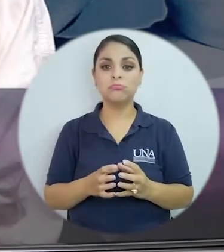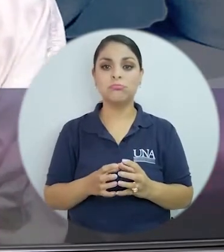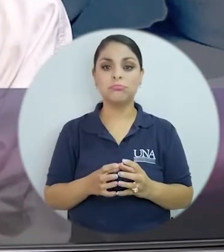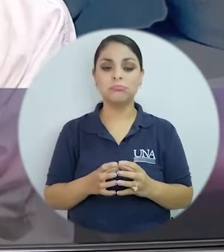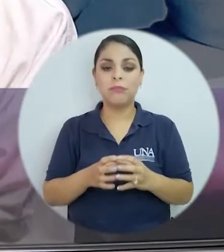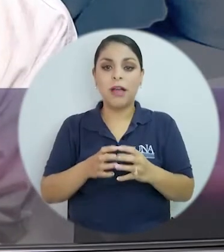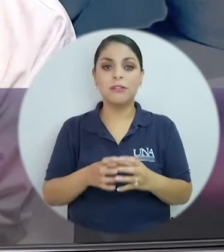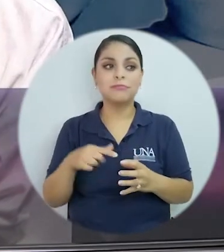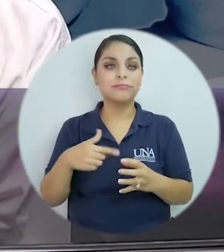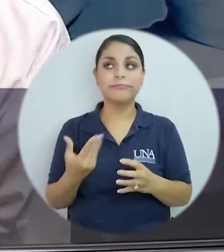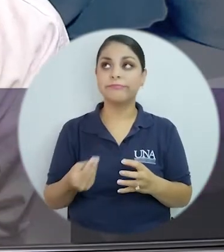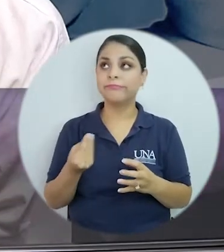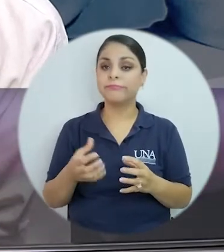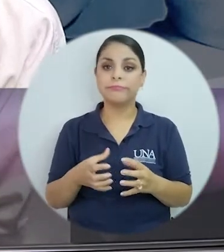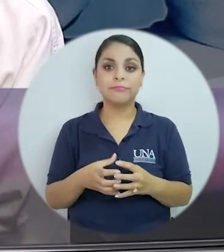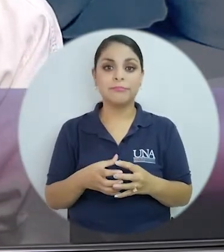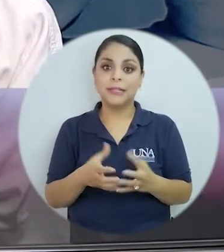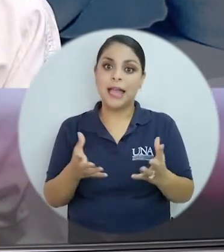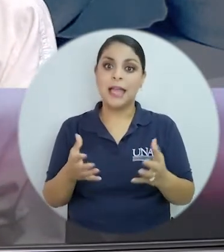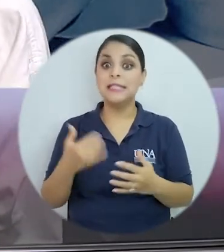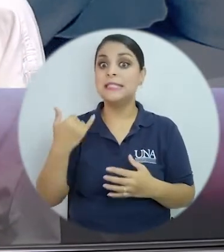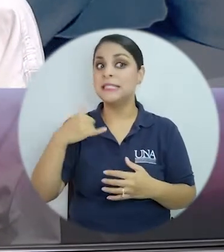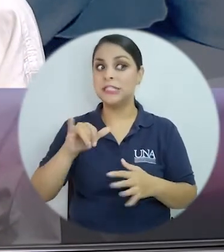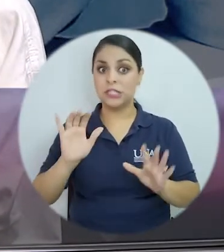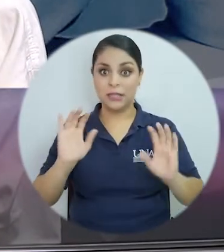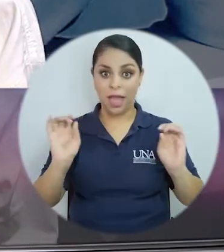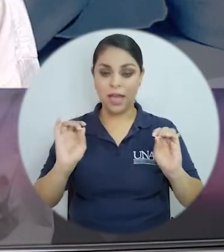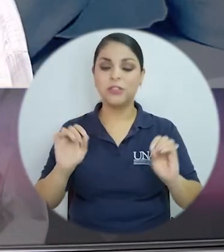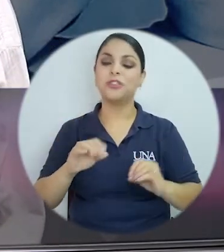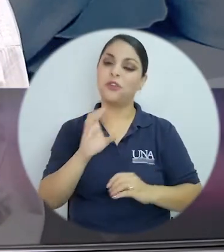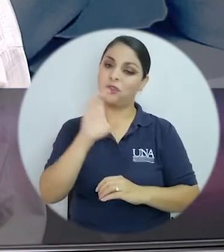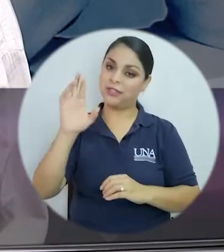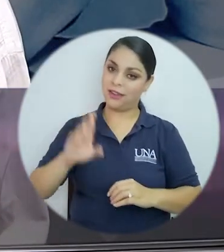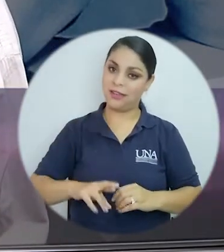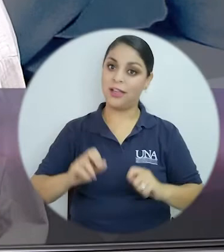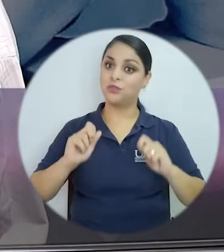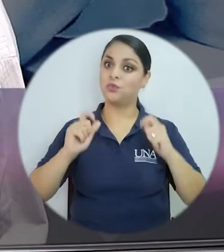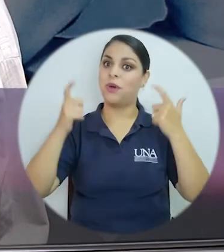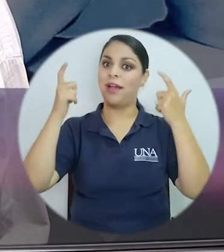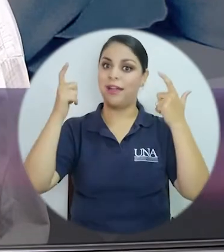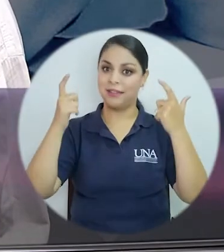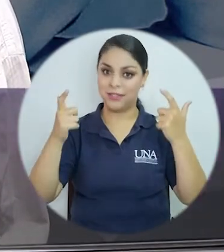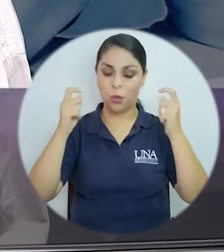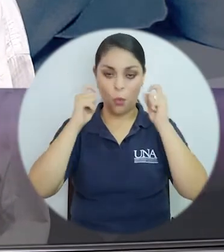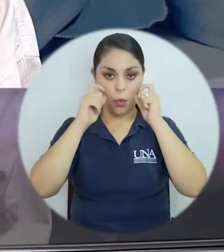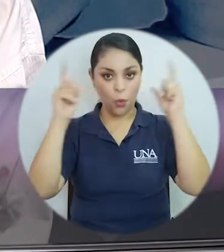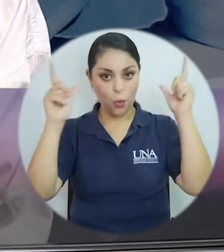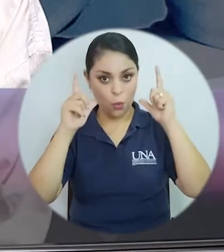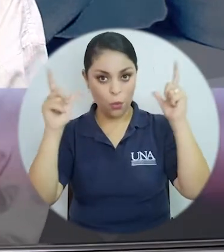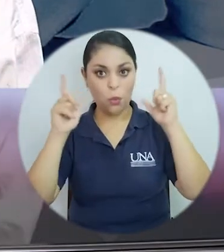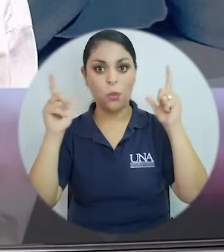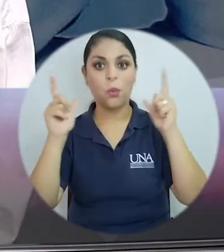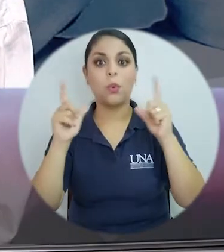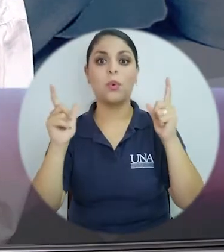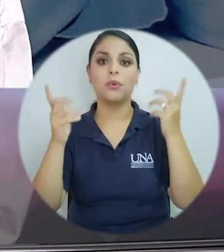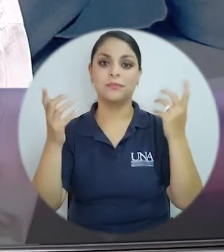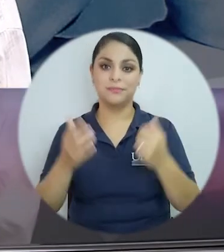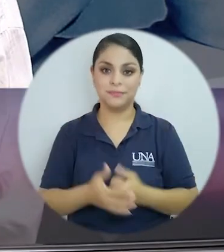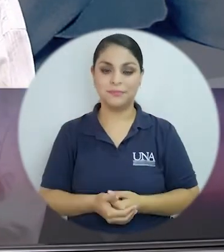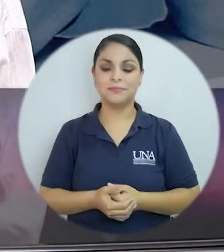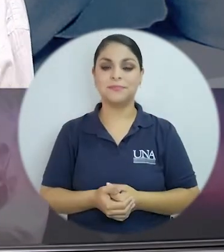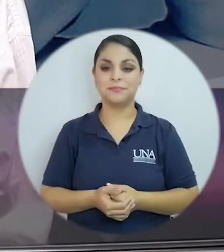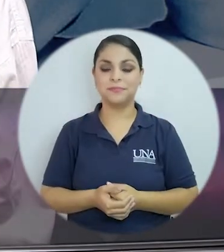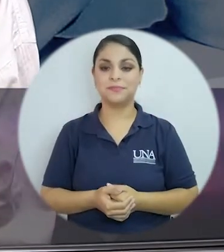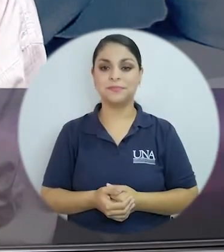envían a las fuerzas militares de Nicaragua y nos someten. Costa Rica tuvo una suerte asombrosa y fue realmente una osadía lo que